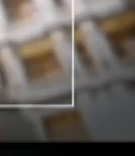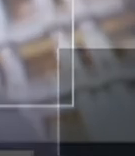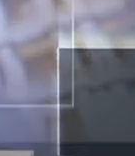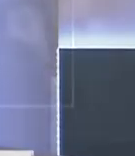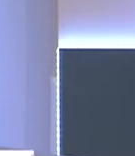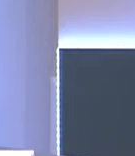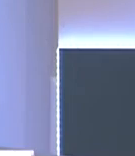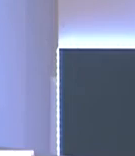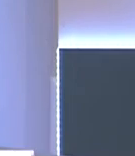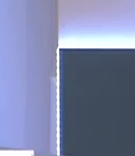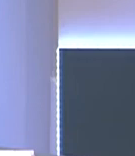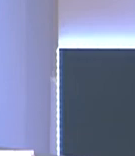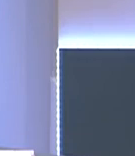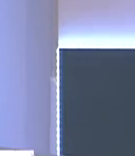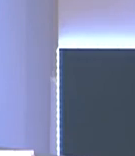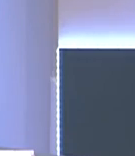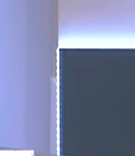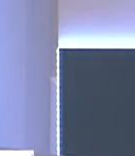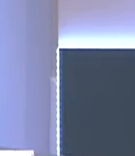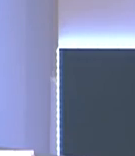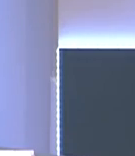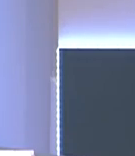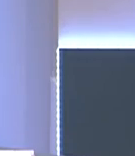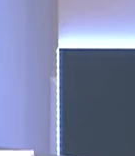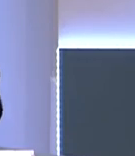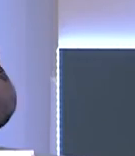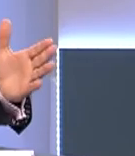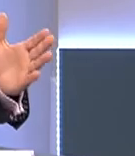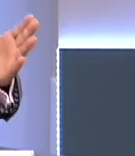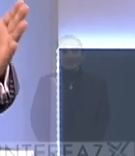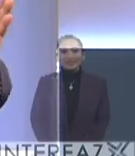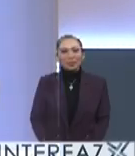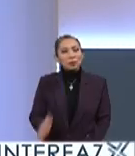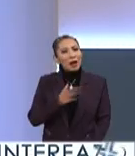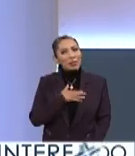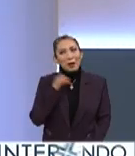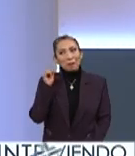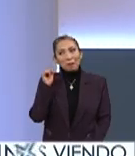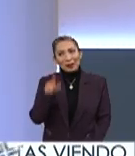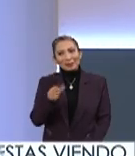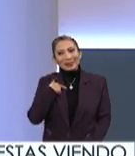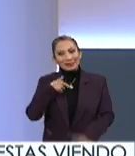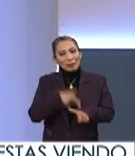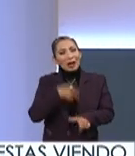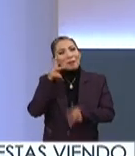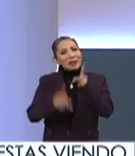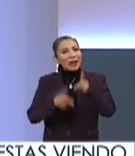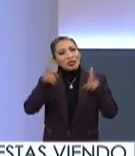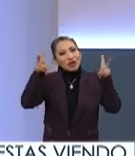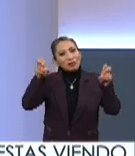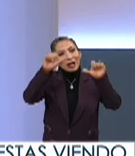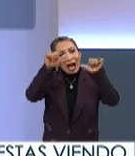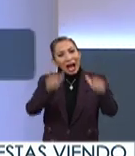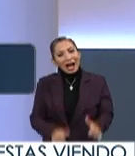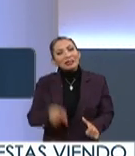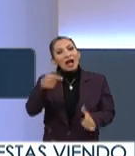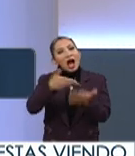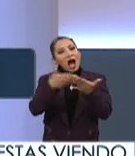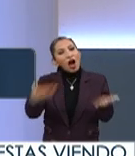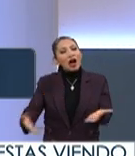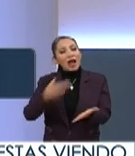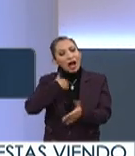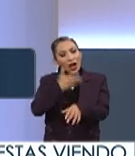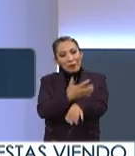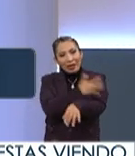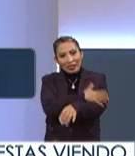También son gratis los cursos de verano. Y bueno, pues justamente seguiremos hablando de arte. Hoy toca turno de